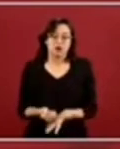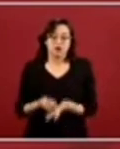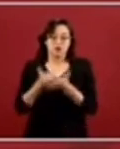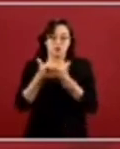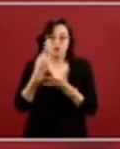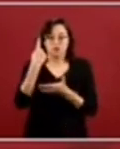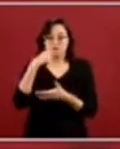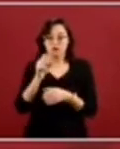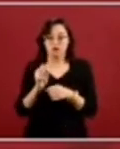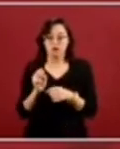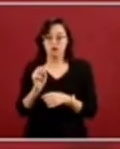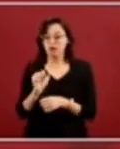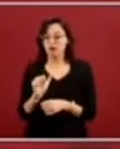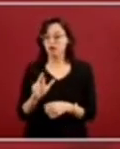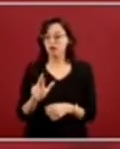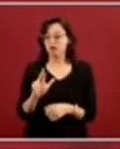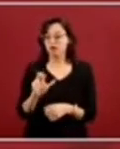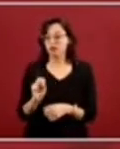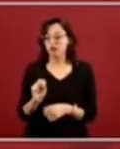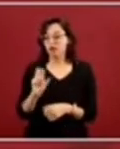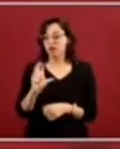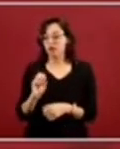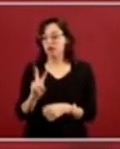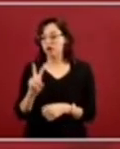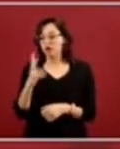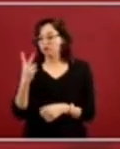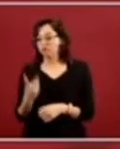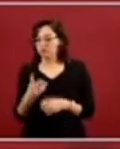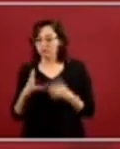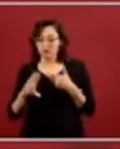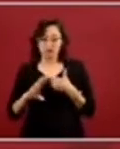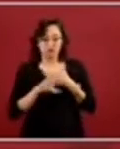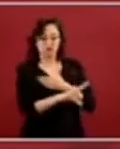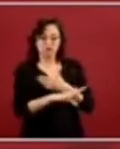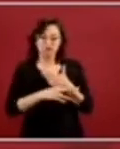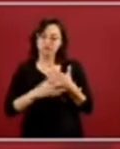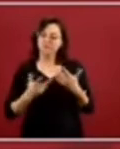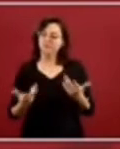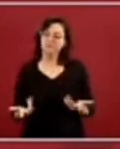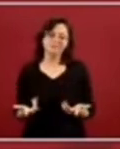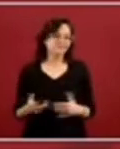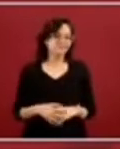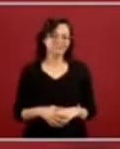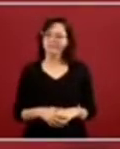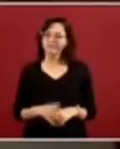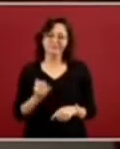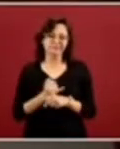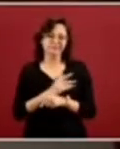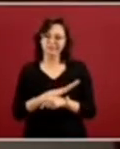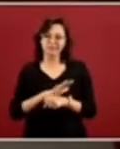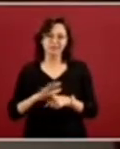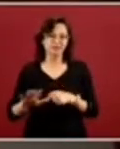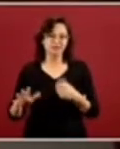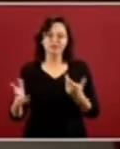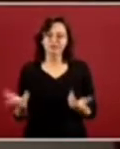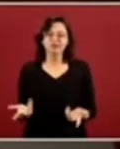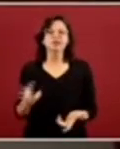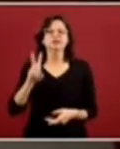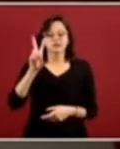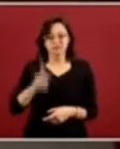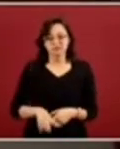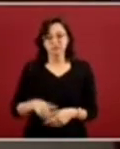COVID, del SARS-CoV-2 por este medicamento. Entonces, es un poco intrascendente. Efectivamente, en cualquier infección